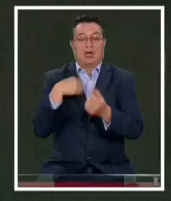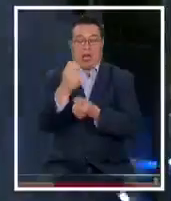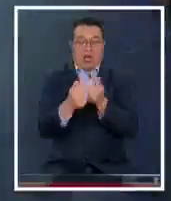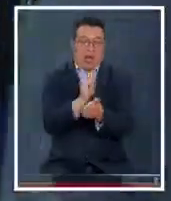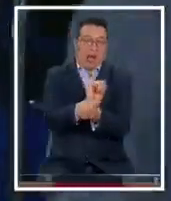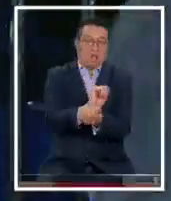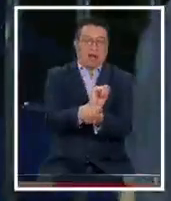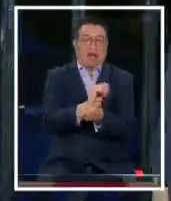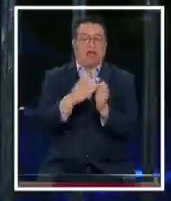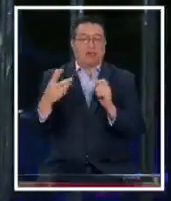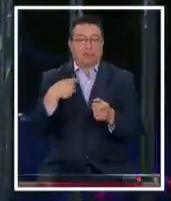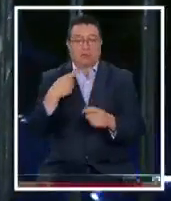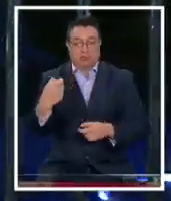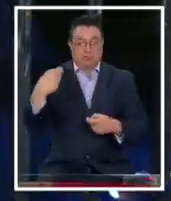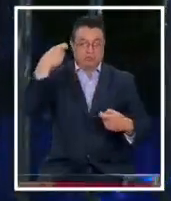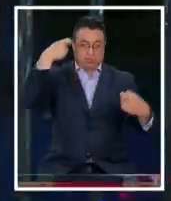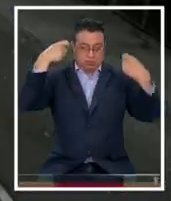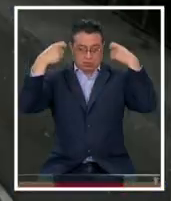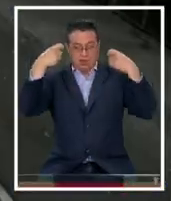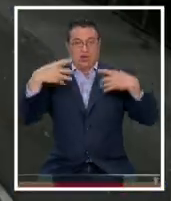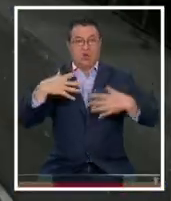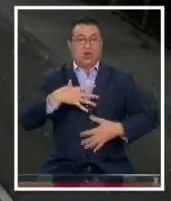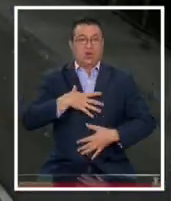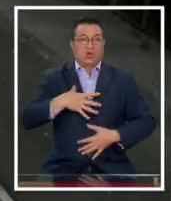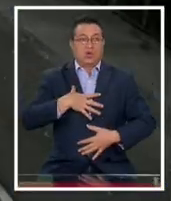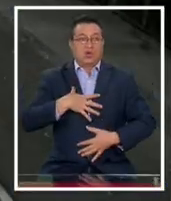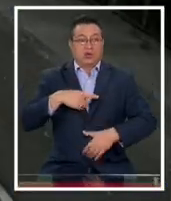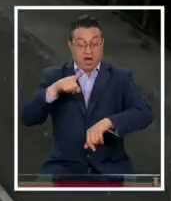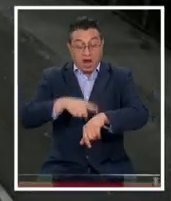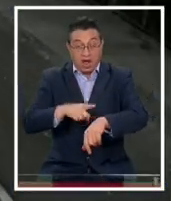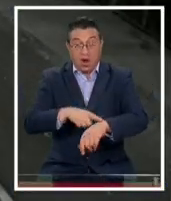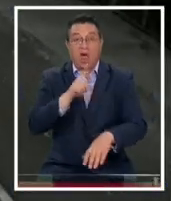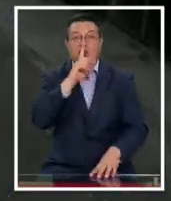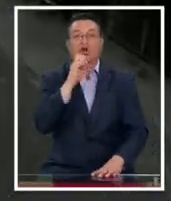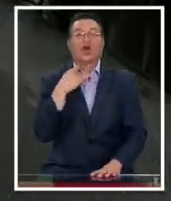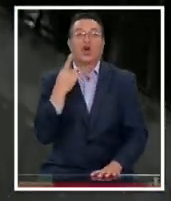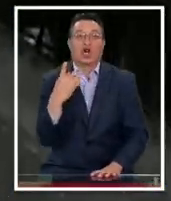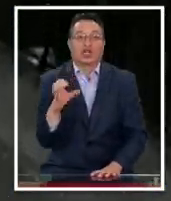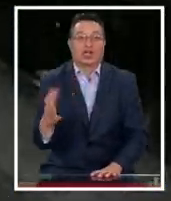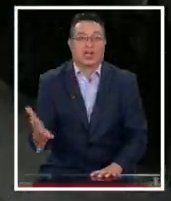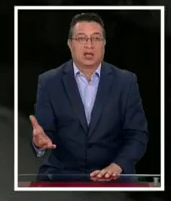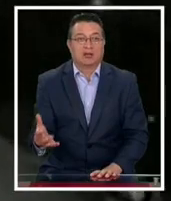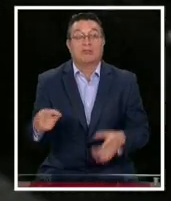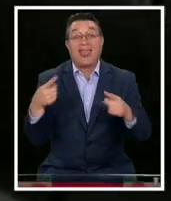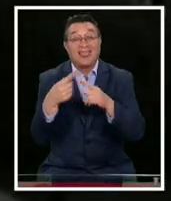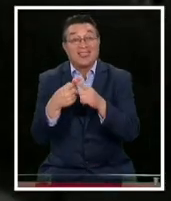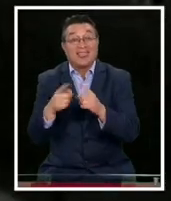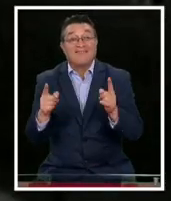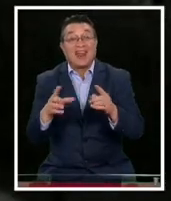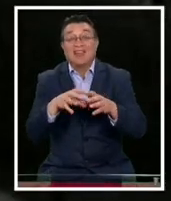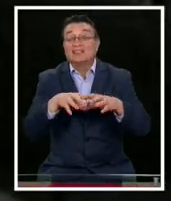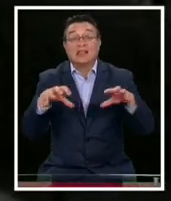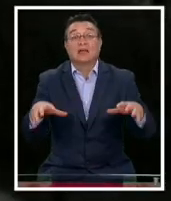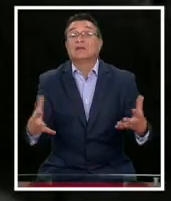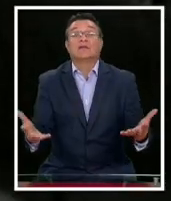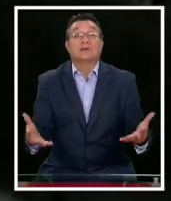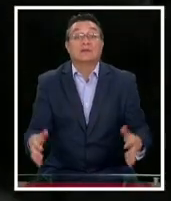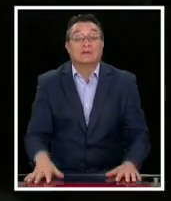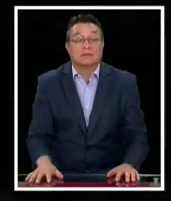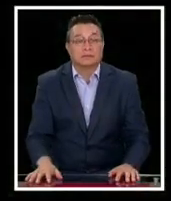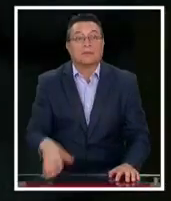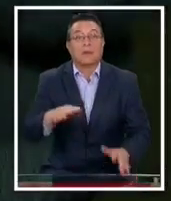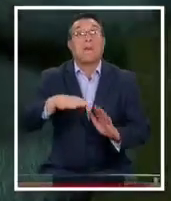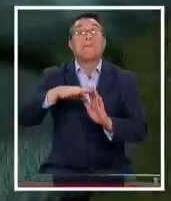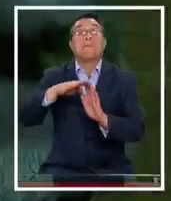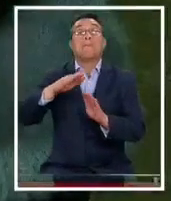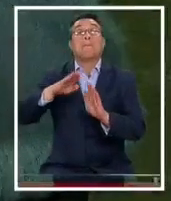amarraron, los intimidaron con armas de fuego y el horario en pleno toque de queda. La diferencia. Había un menor